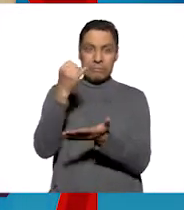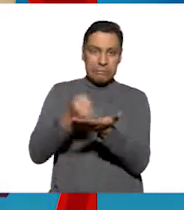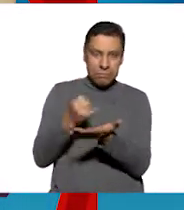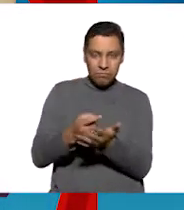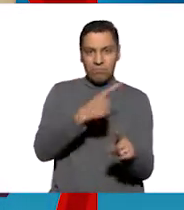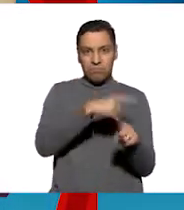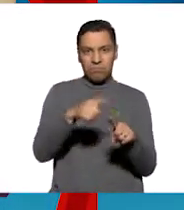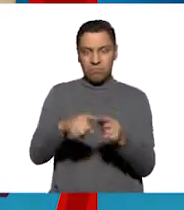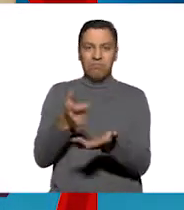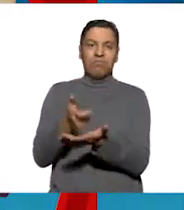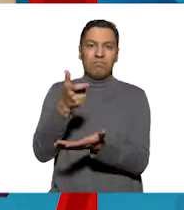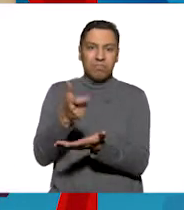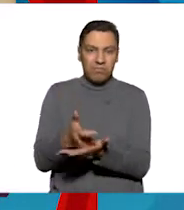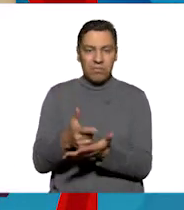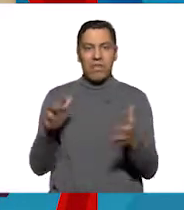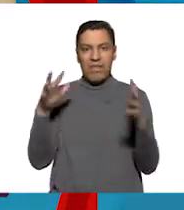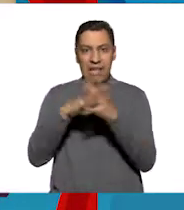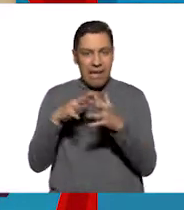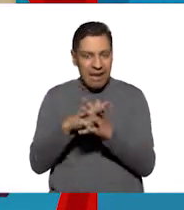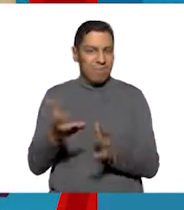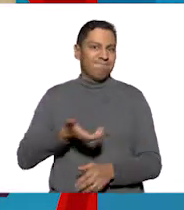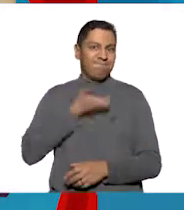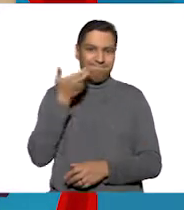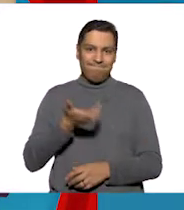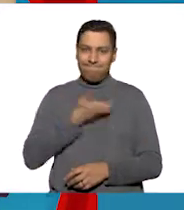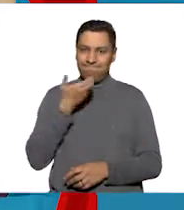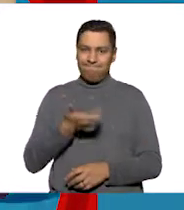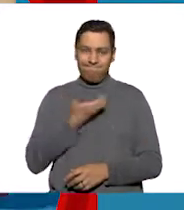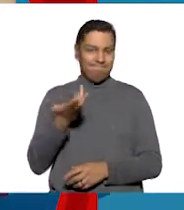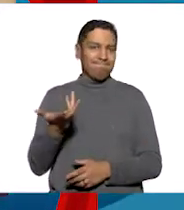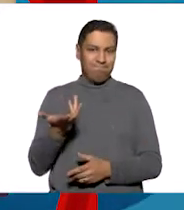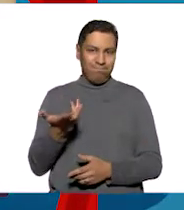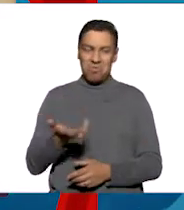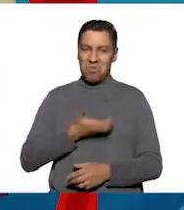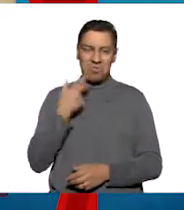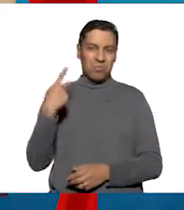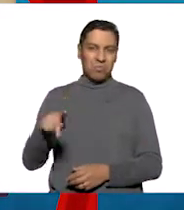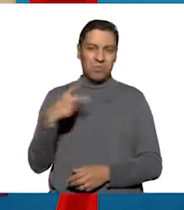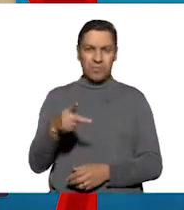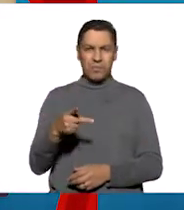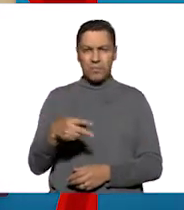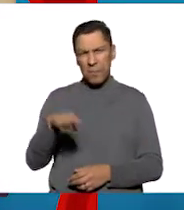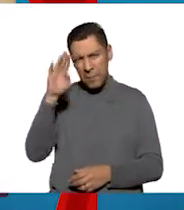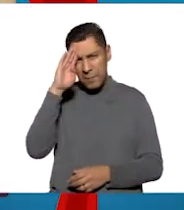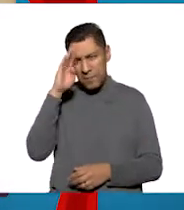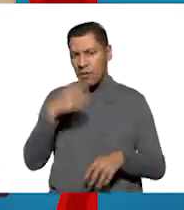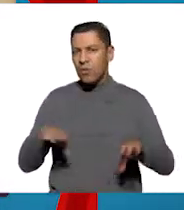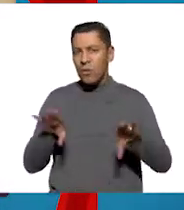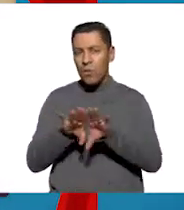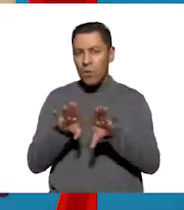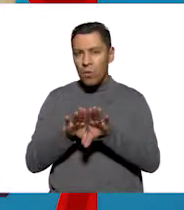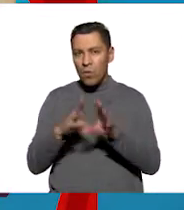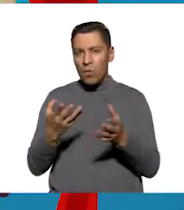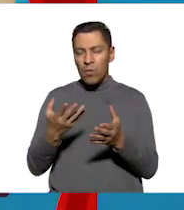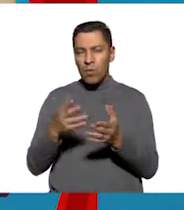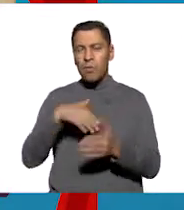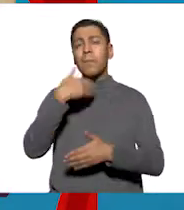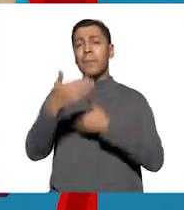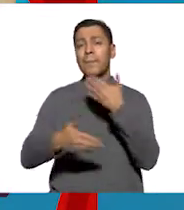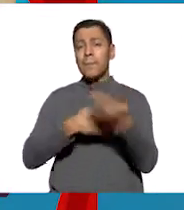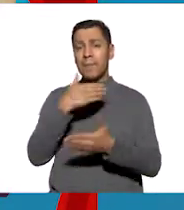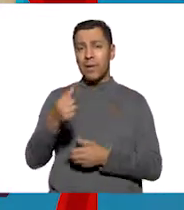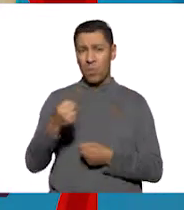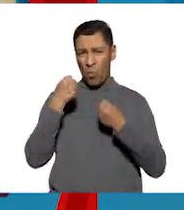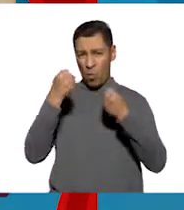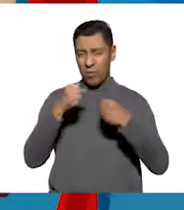la práctica de la guerra fueron una constante. ¿Cuál fue el modo de pensar de los mexicas y cómo se reflejó en su ejercicio del